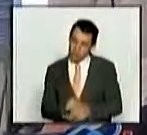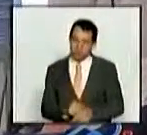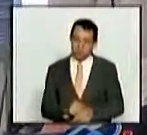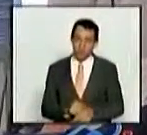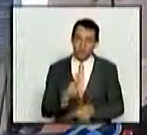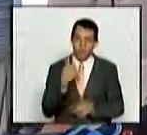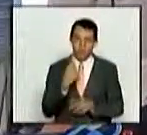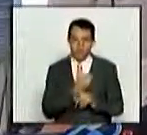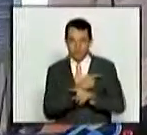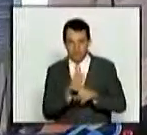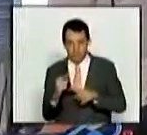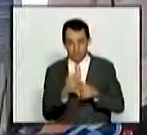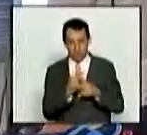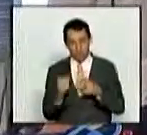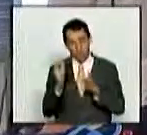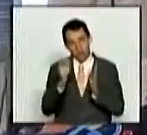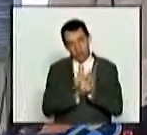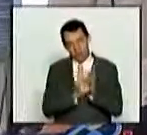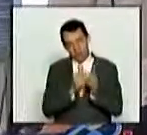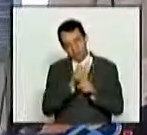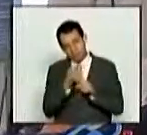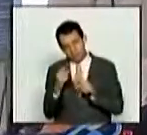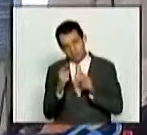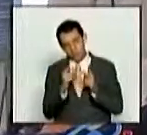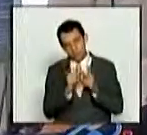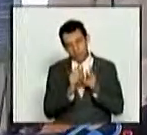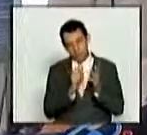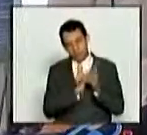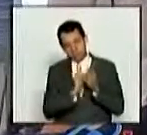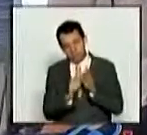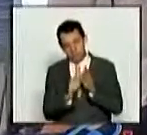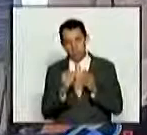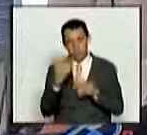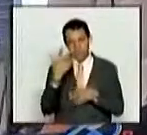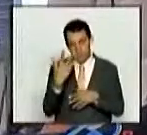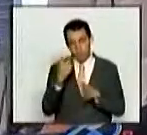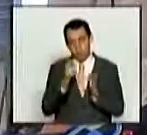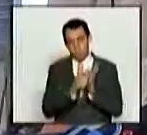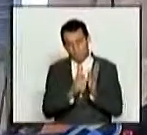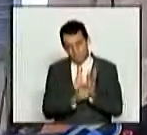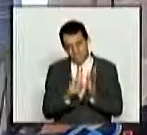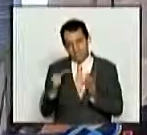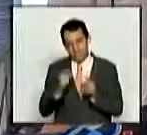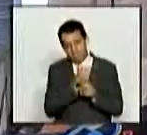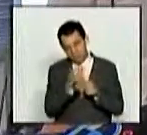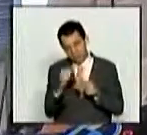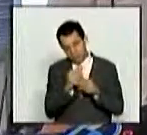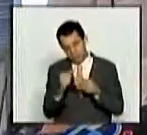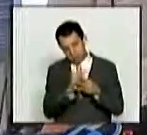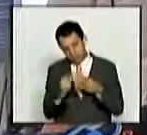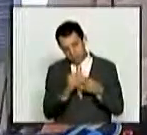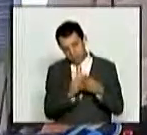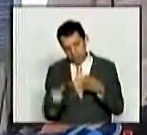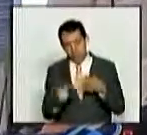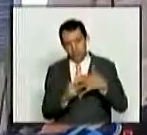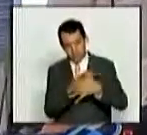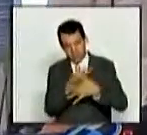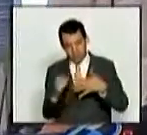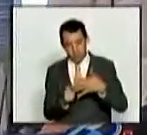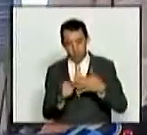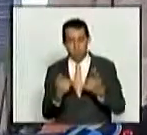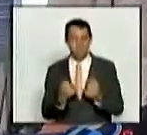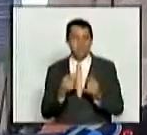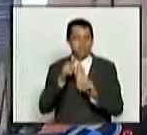por semana y necesitamos aproximadamente de unas 4 a 5 sesiones cuando tenemos condiciones mucho más delicadas como discopatías,